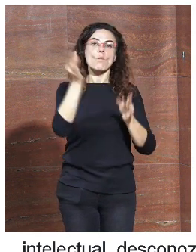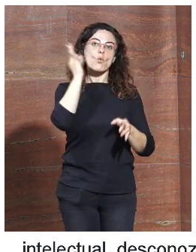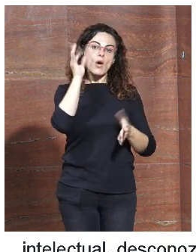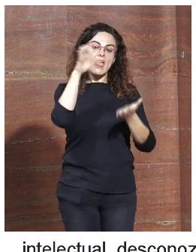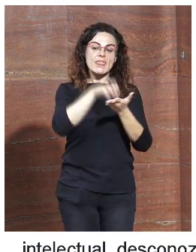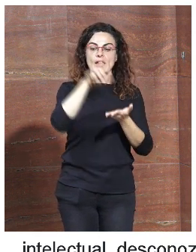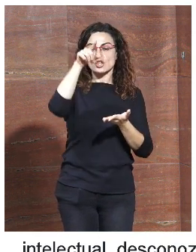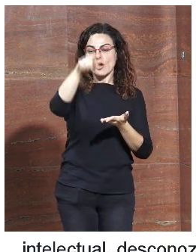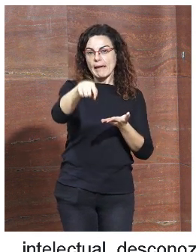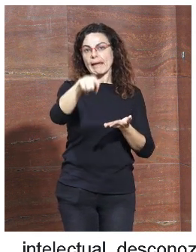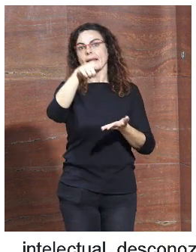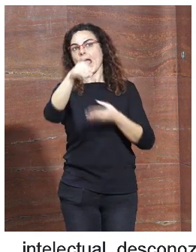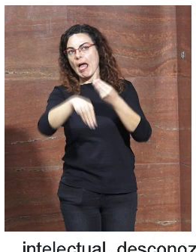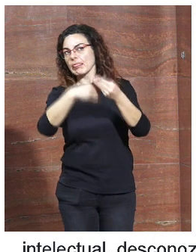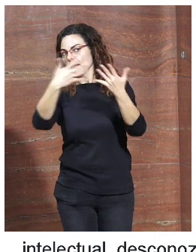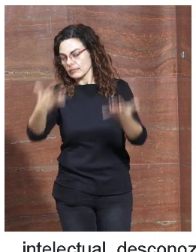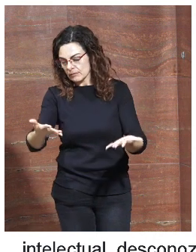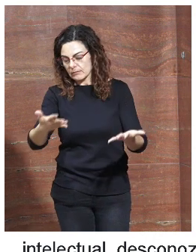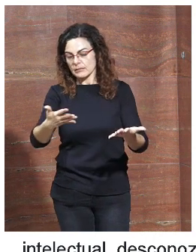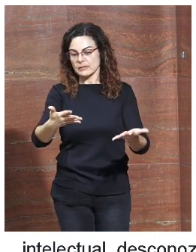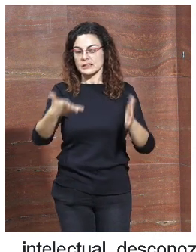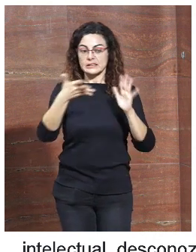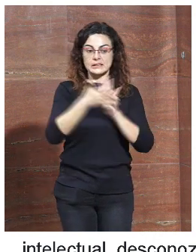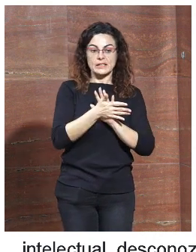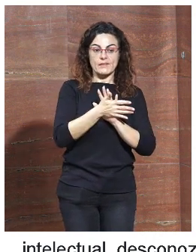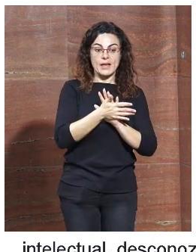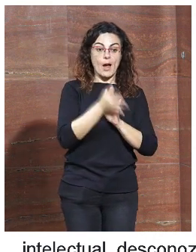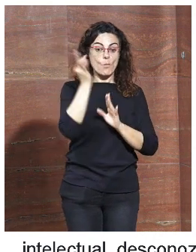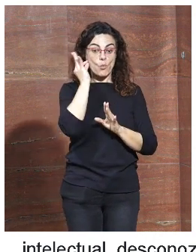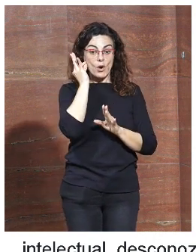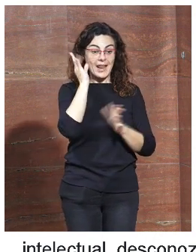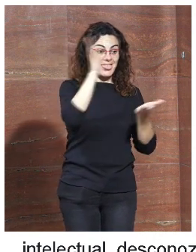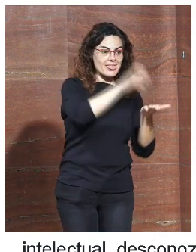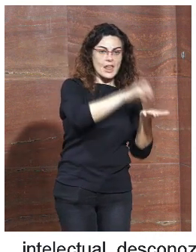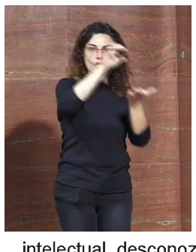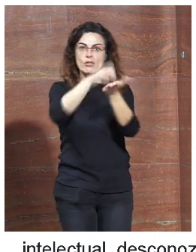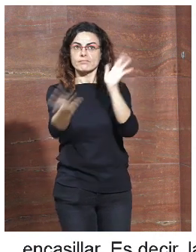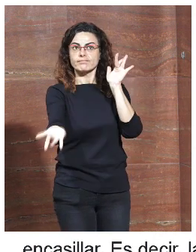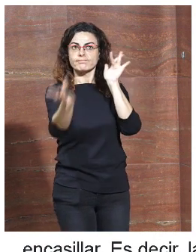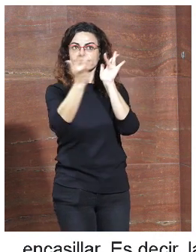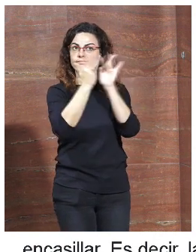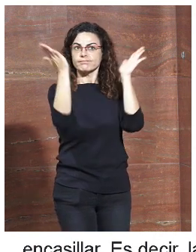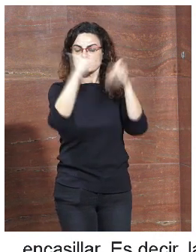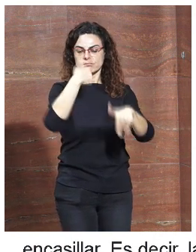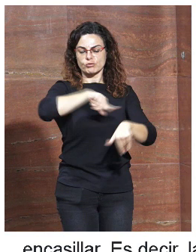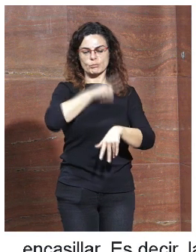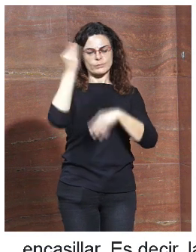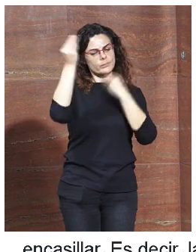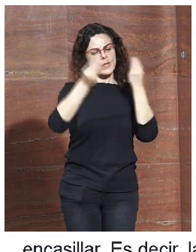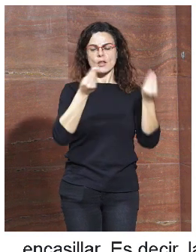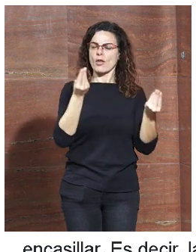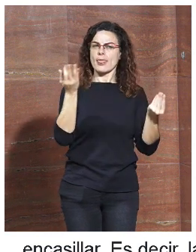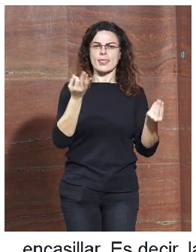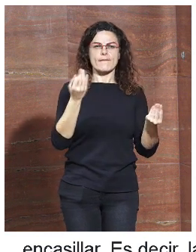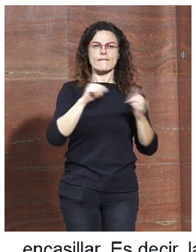este centro ocupacional, es decir, no había una conexión entre las mujeres de distintos centros. Entonces pensábamos, tenemos que